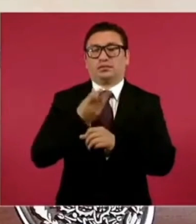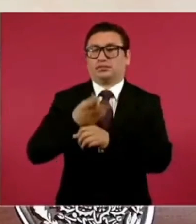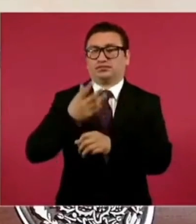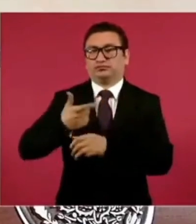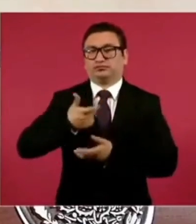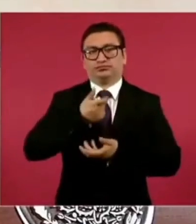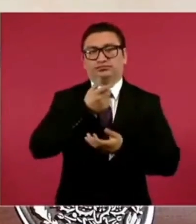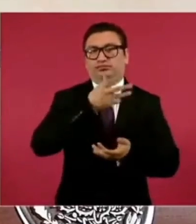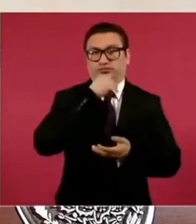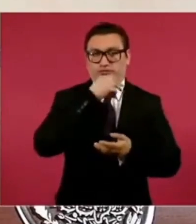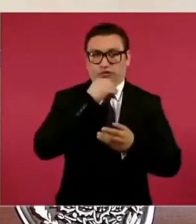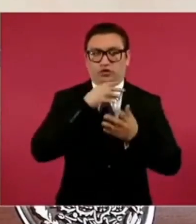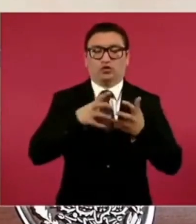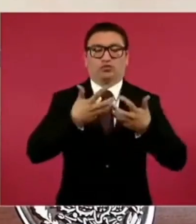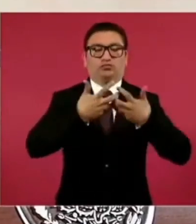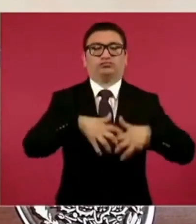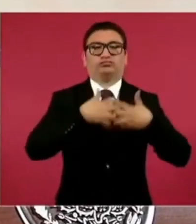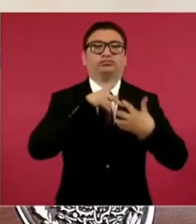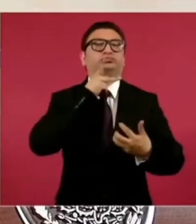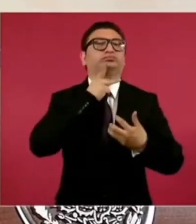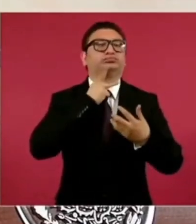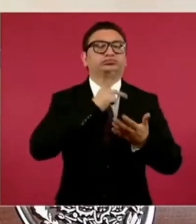alcanza para hacer la refinería,